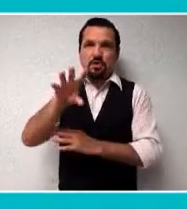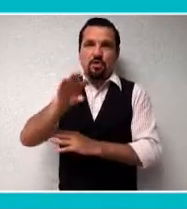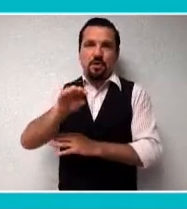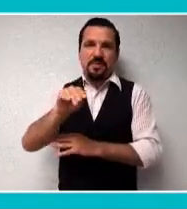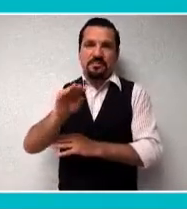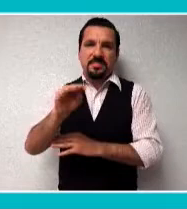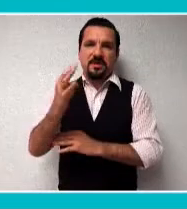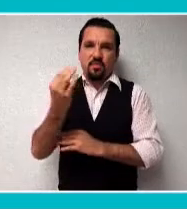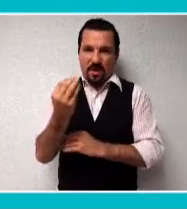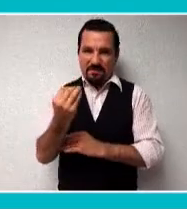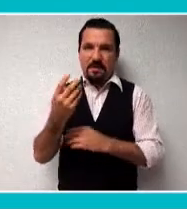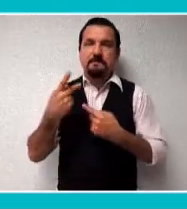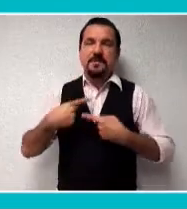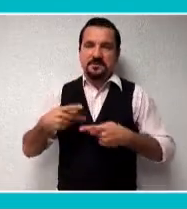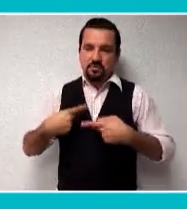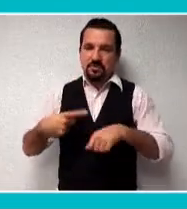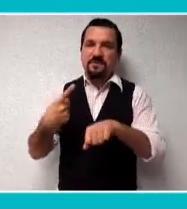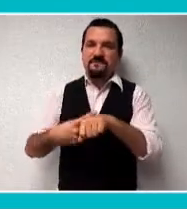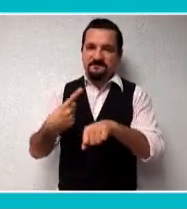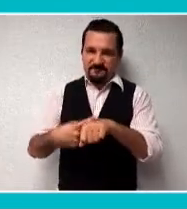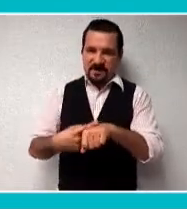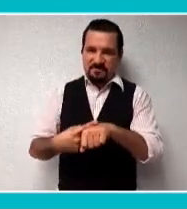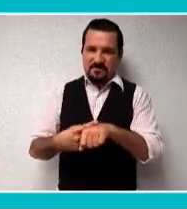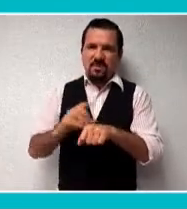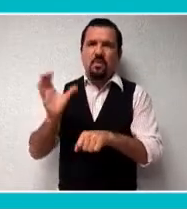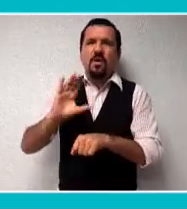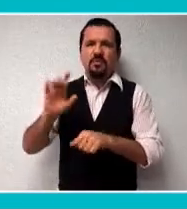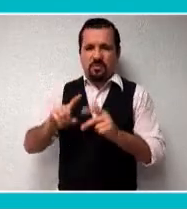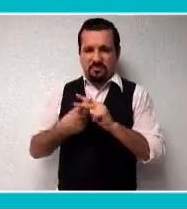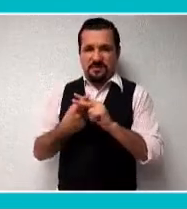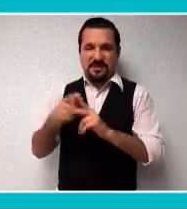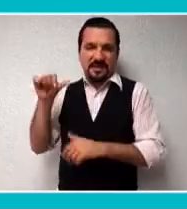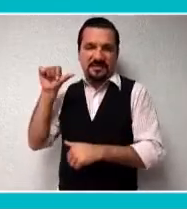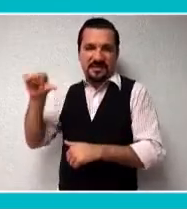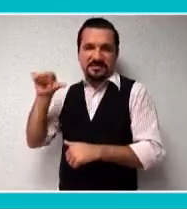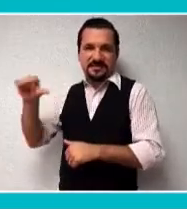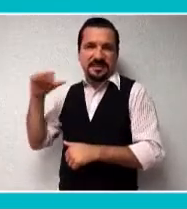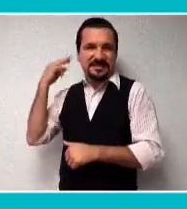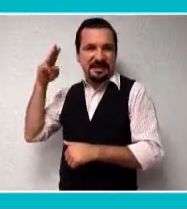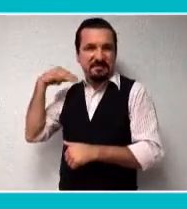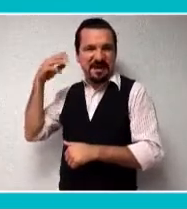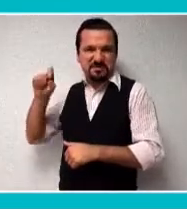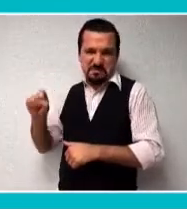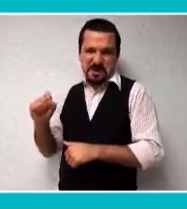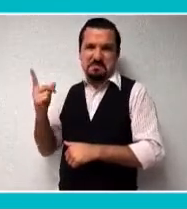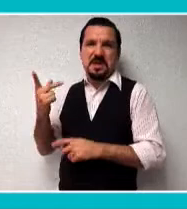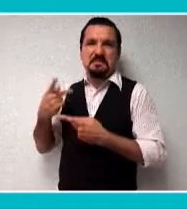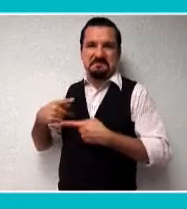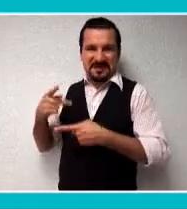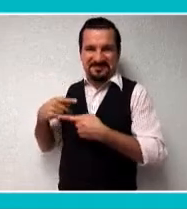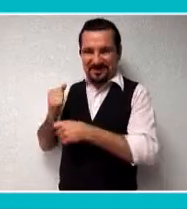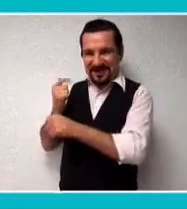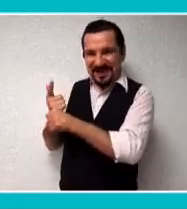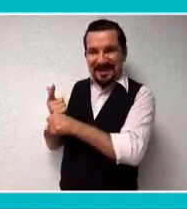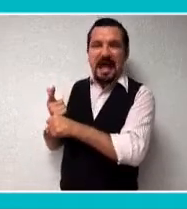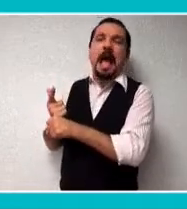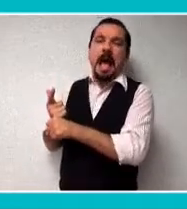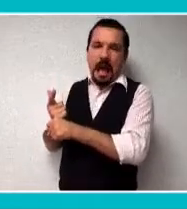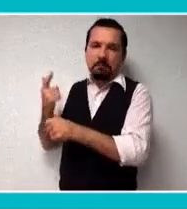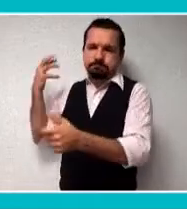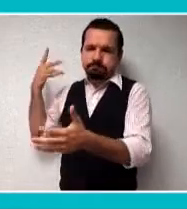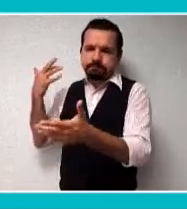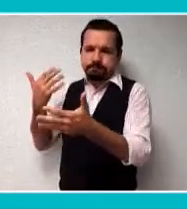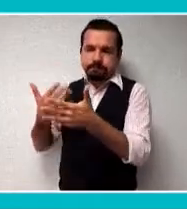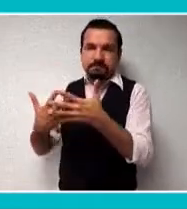199 casos de la enfermedad desde el 16 de marzo cuando se confirmó el primer paciente con